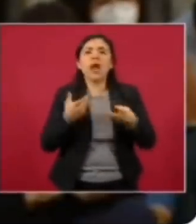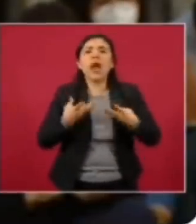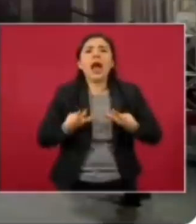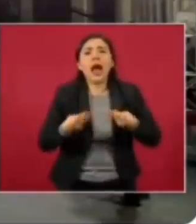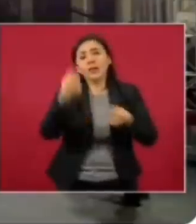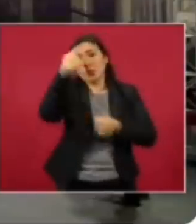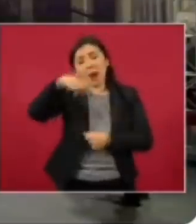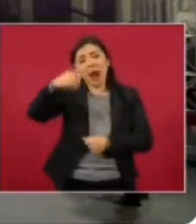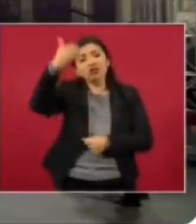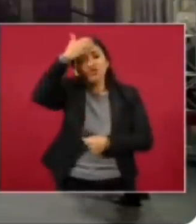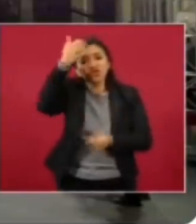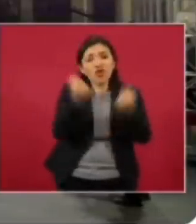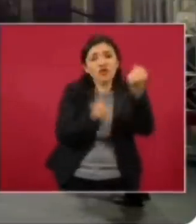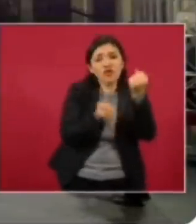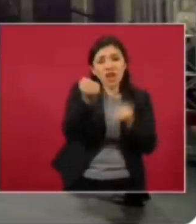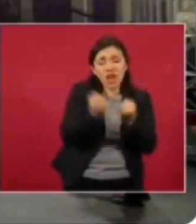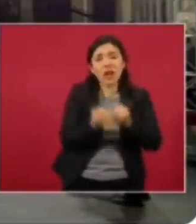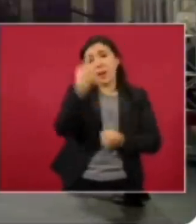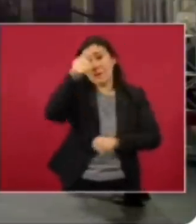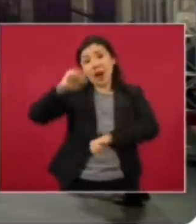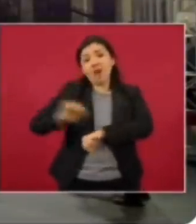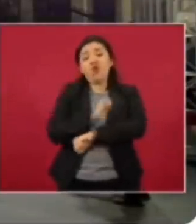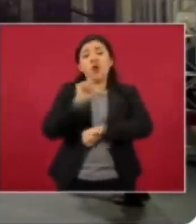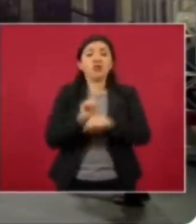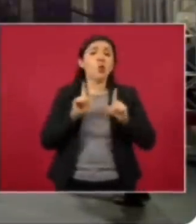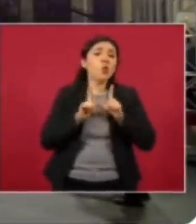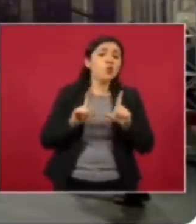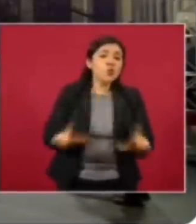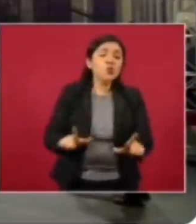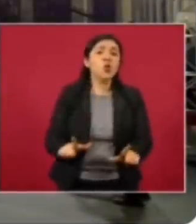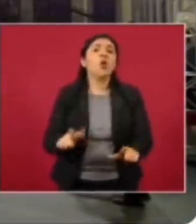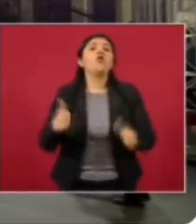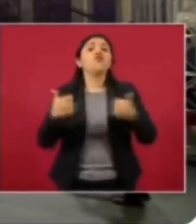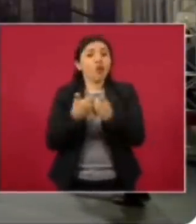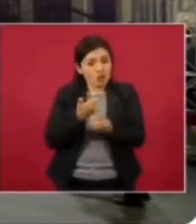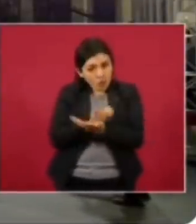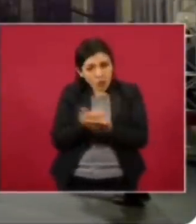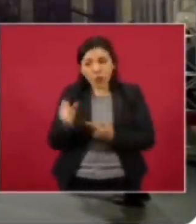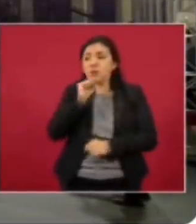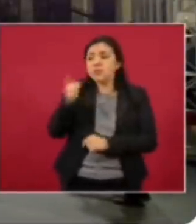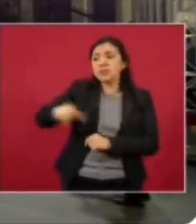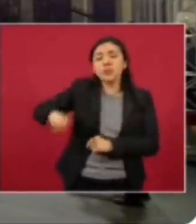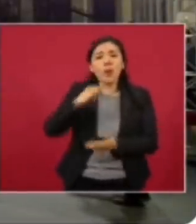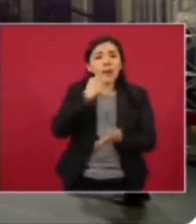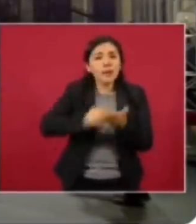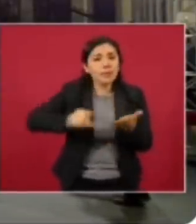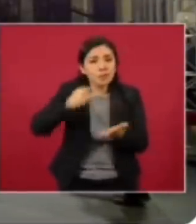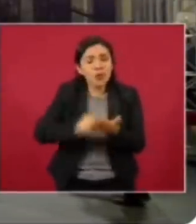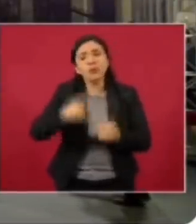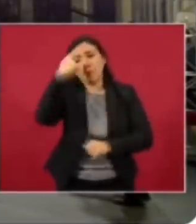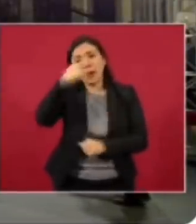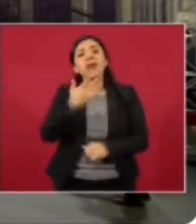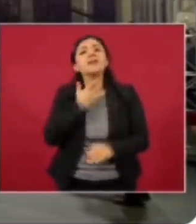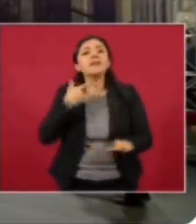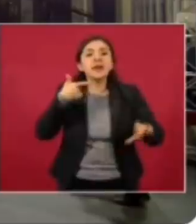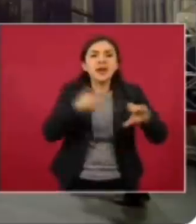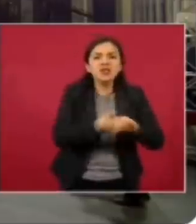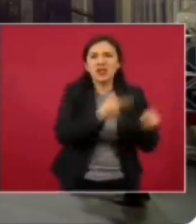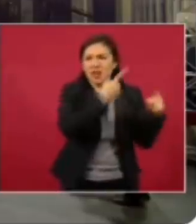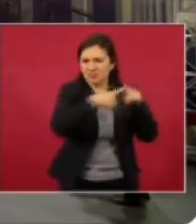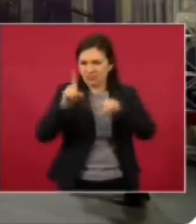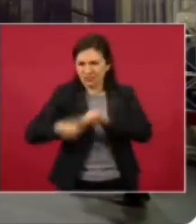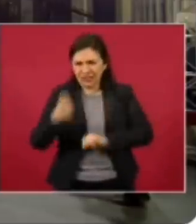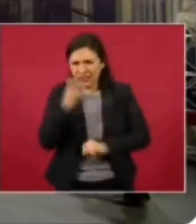para sus choferes, para sus automóviles de lujo, pues con cargo al erario, también para gasolina y aditivos y todo